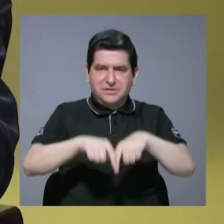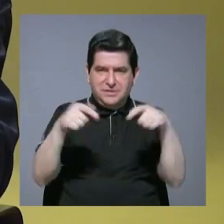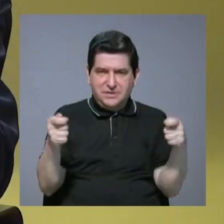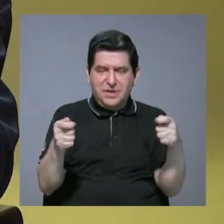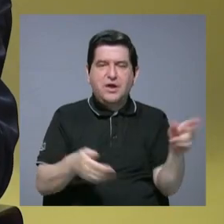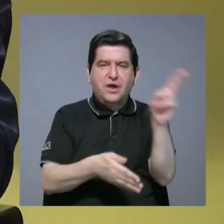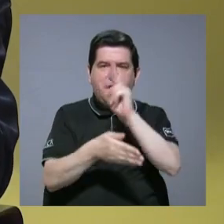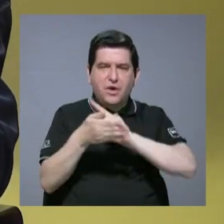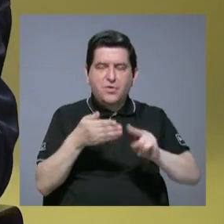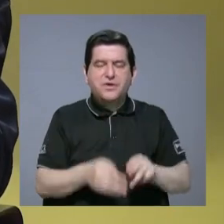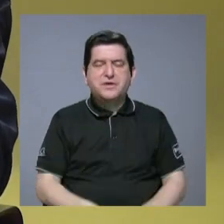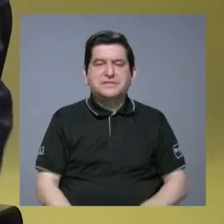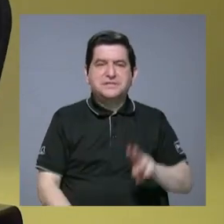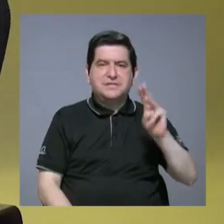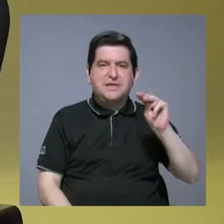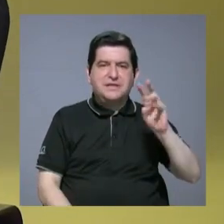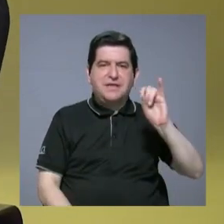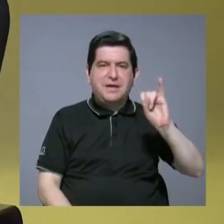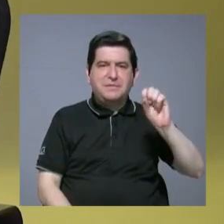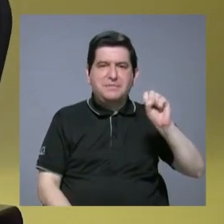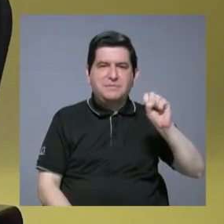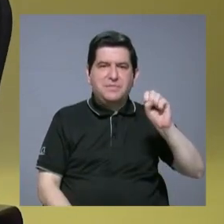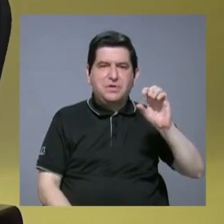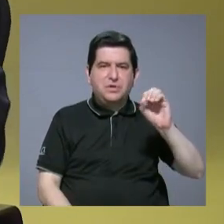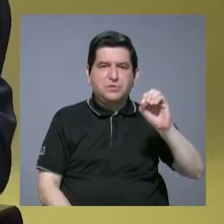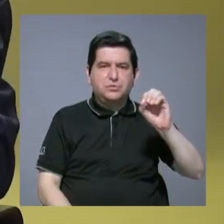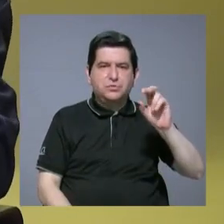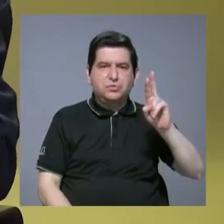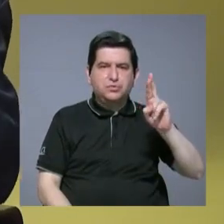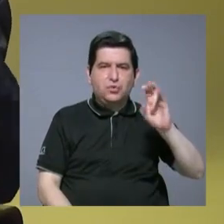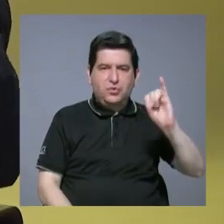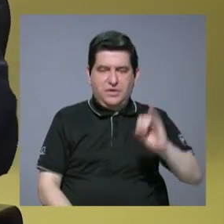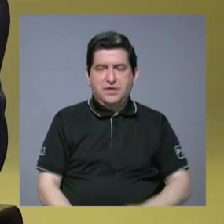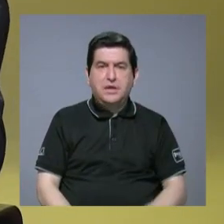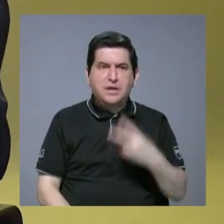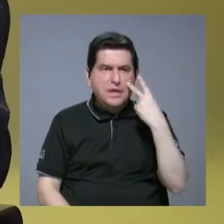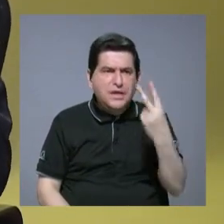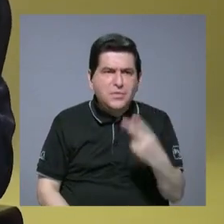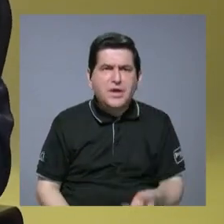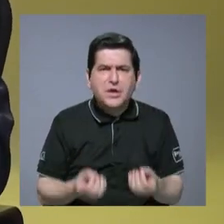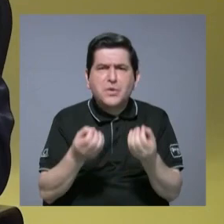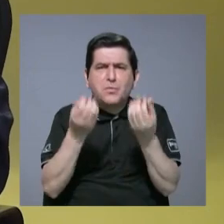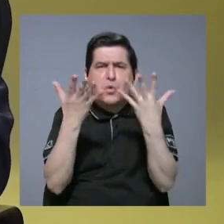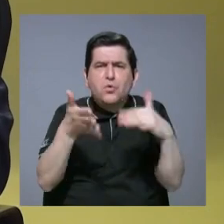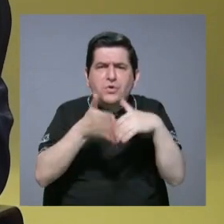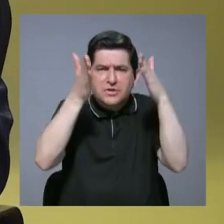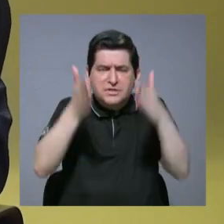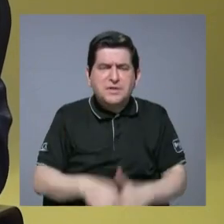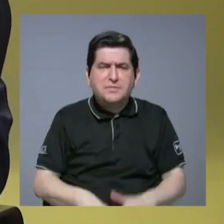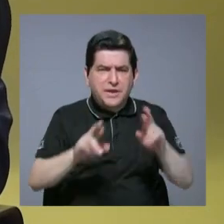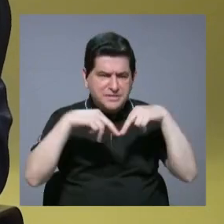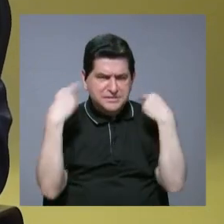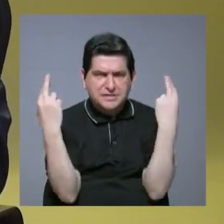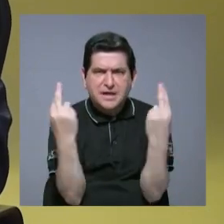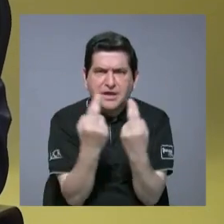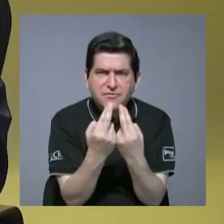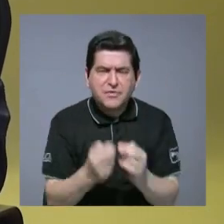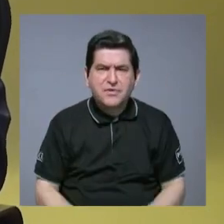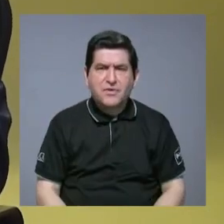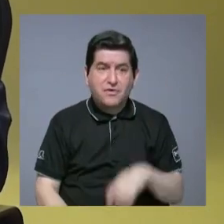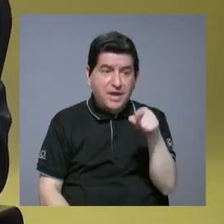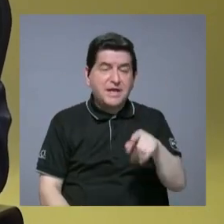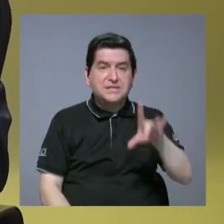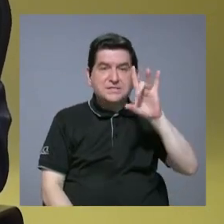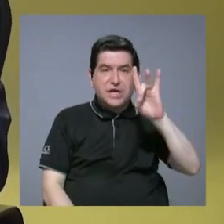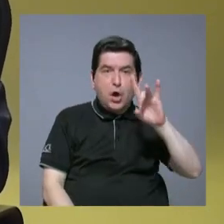Universidad de Missouri, y recuerdo haberlo visto. Un montón de estudiantes estábamos reunidos ese